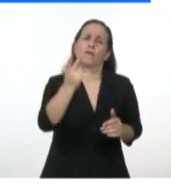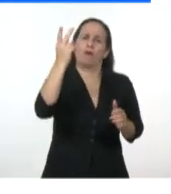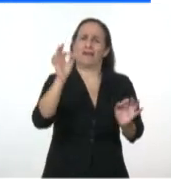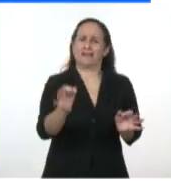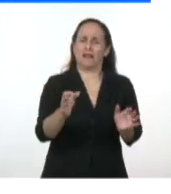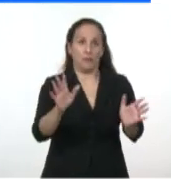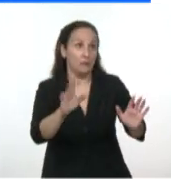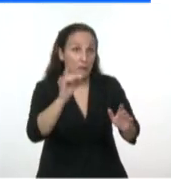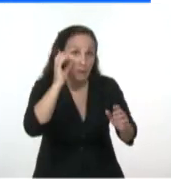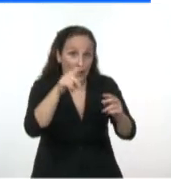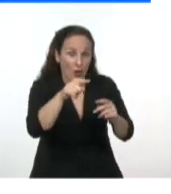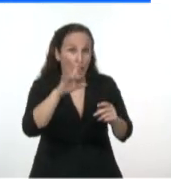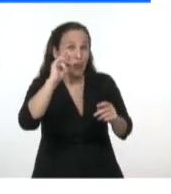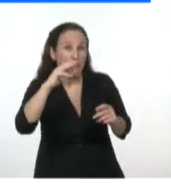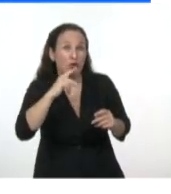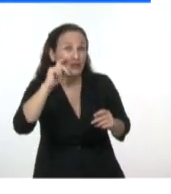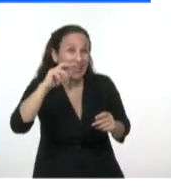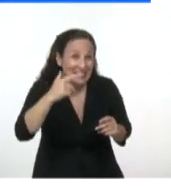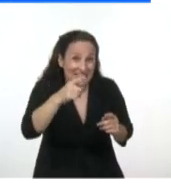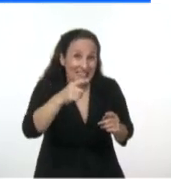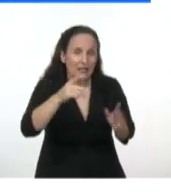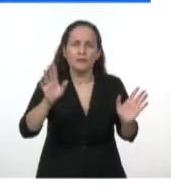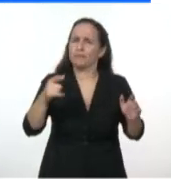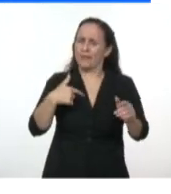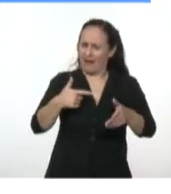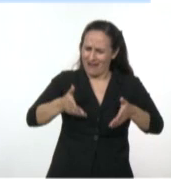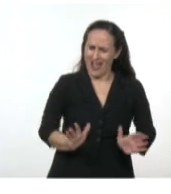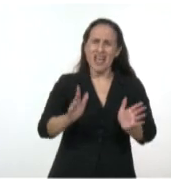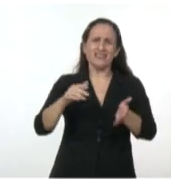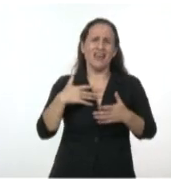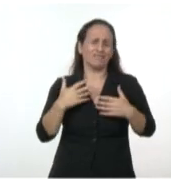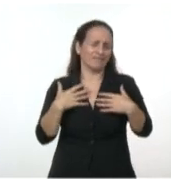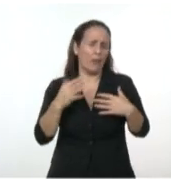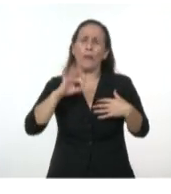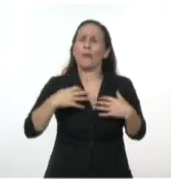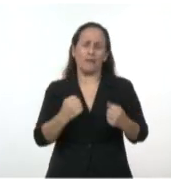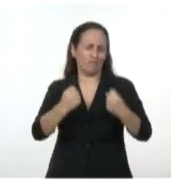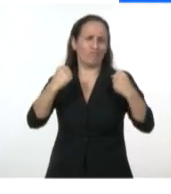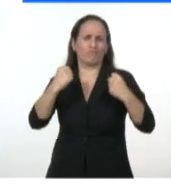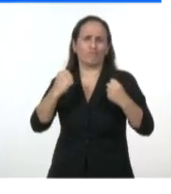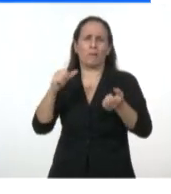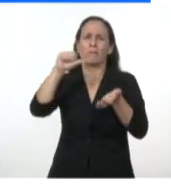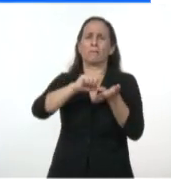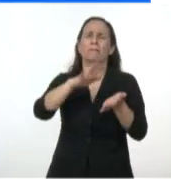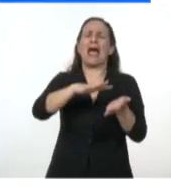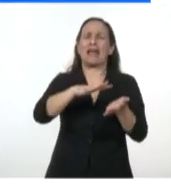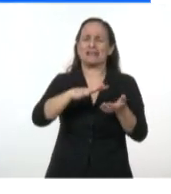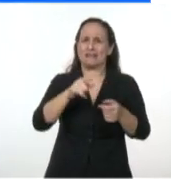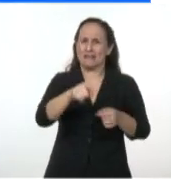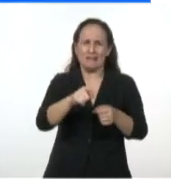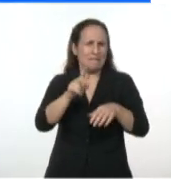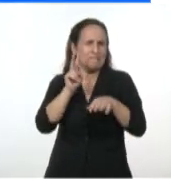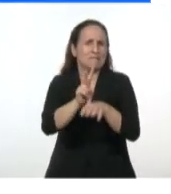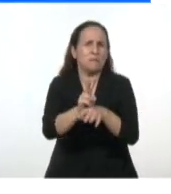Disculpe, ¿Demóstenes? El que es hijo de su nación está dispuesto a entregar su vida antes que verla esclavizada. Y vigilará